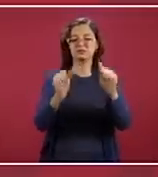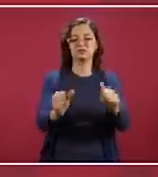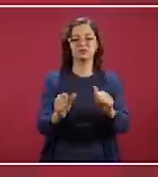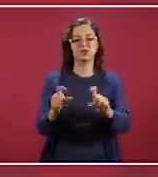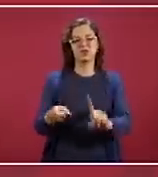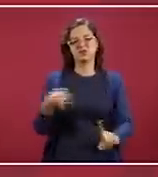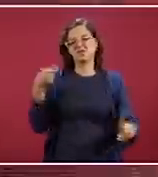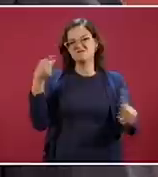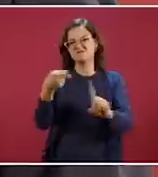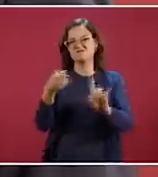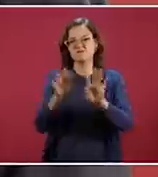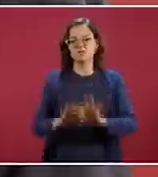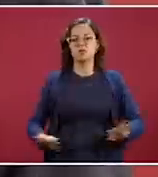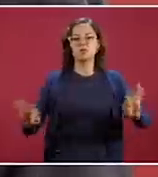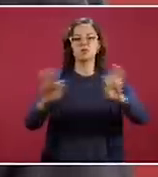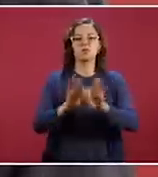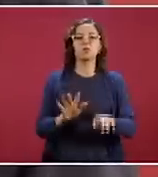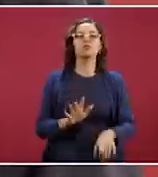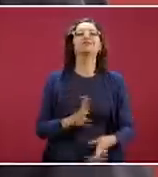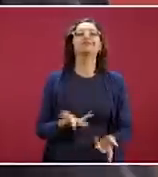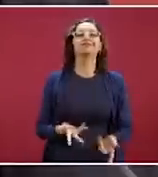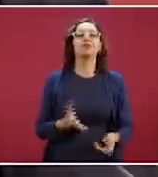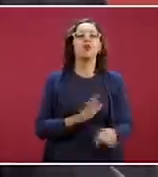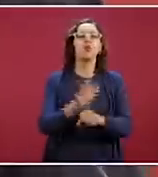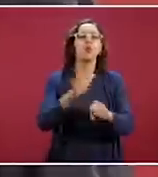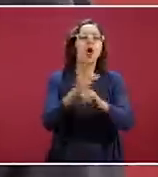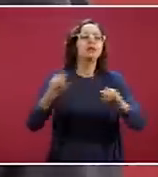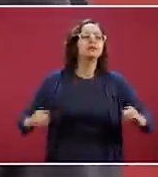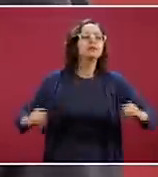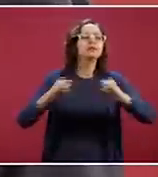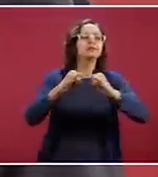esencial, es el pueblo.